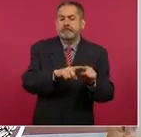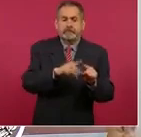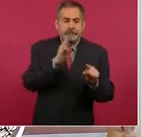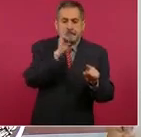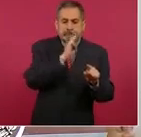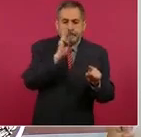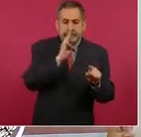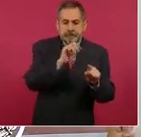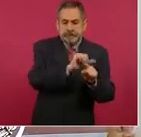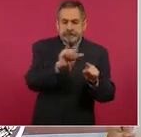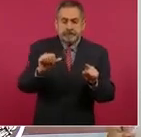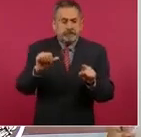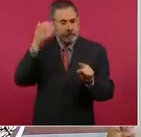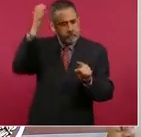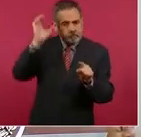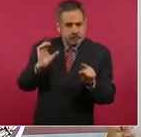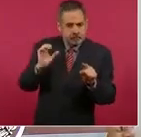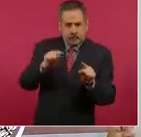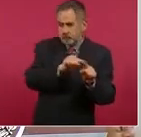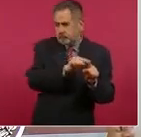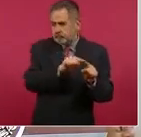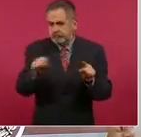Mazatlán a Culiacán.